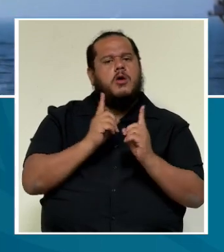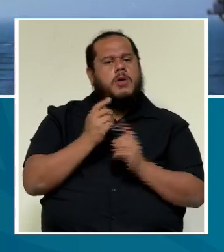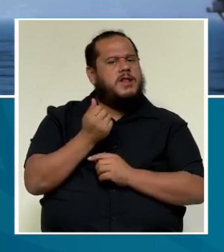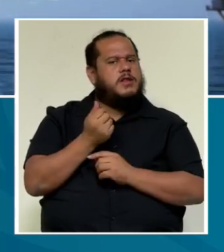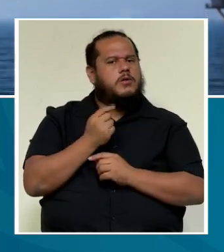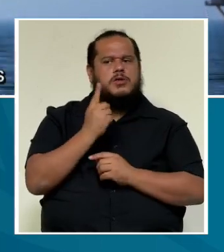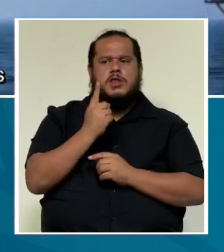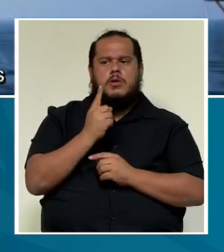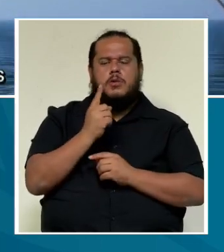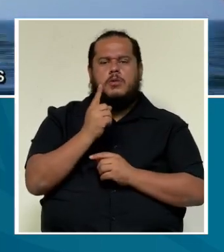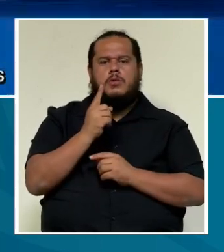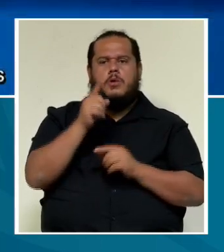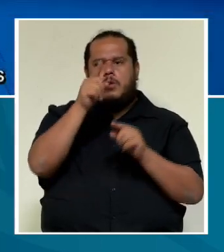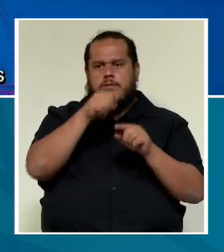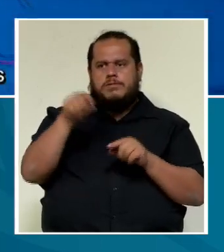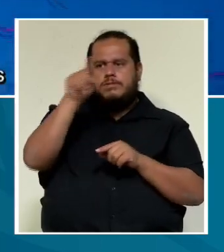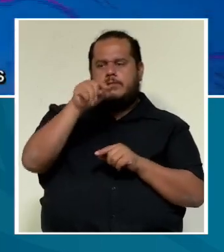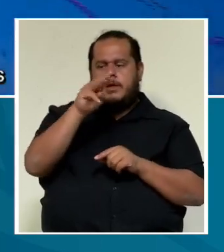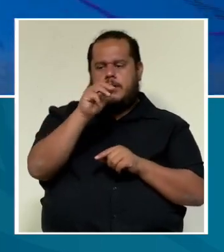un aerogenerador marino?